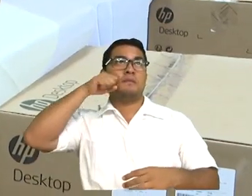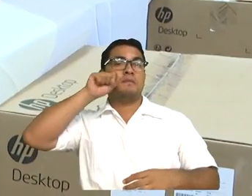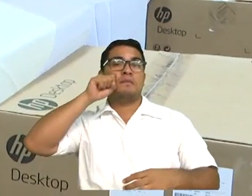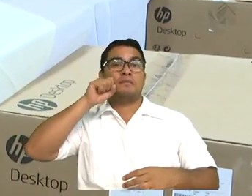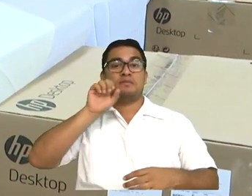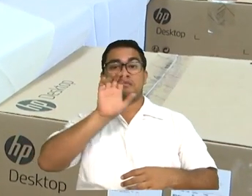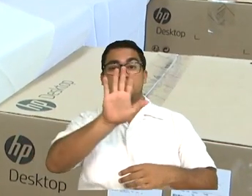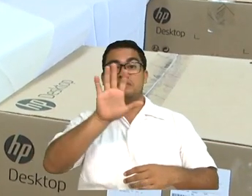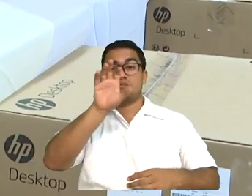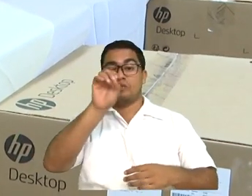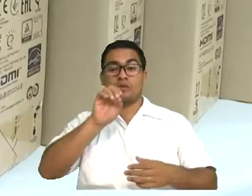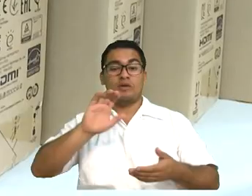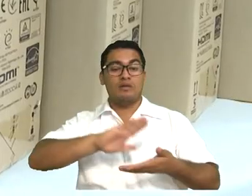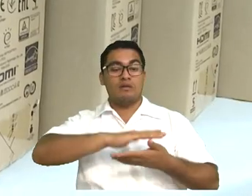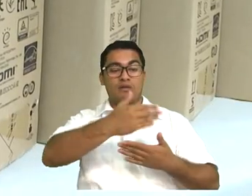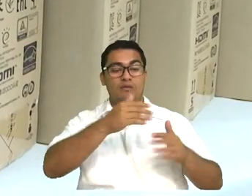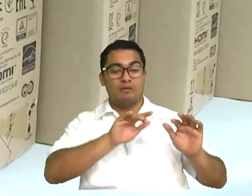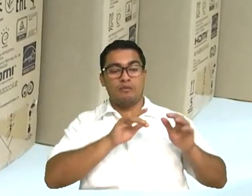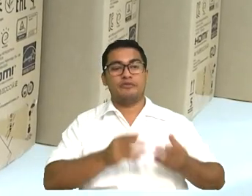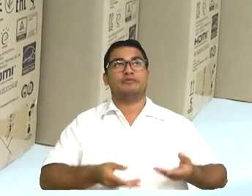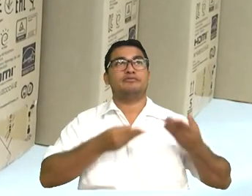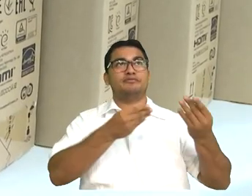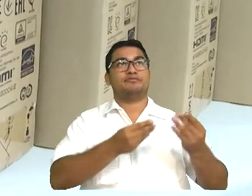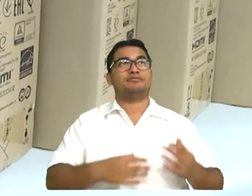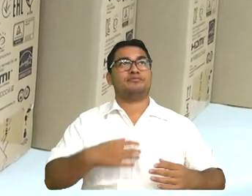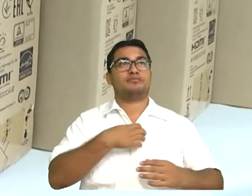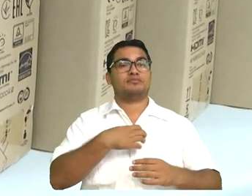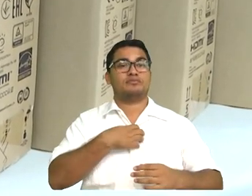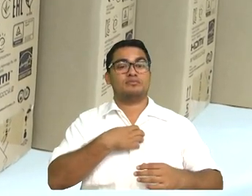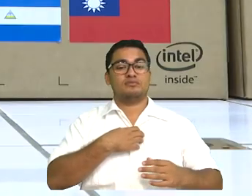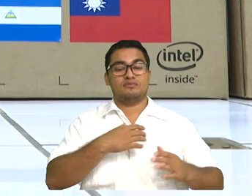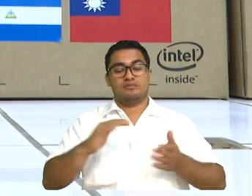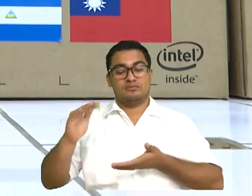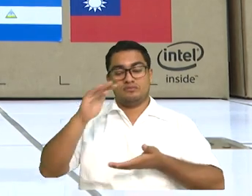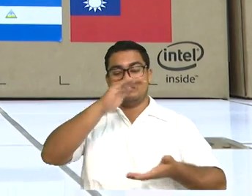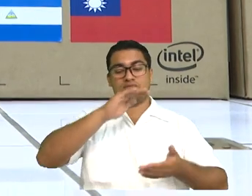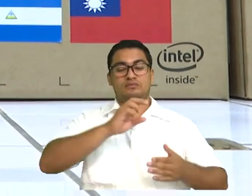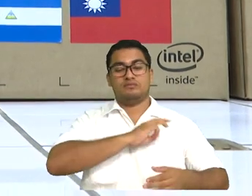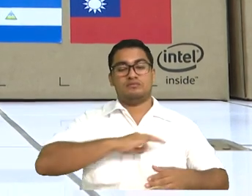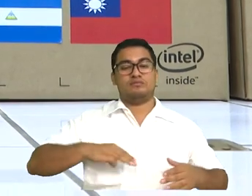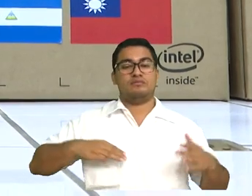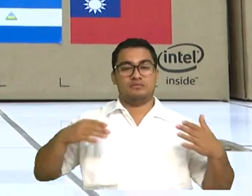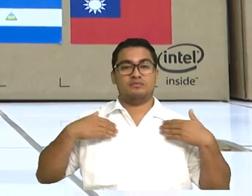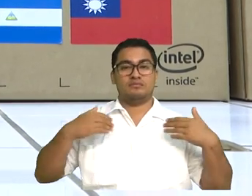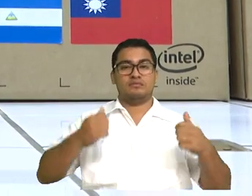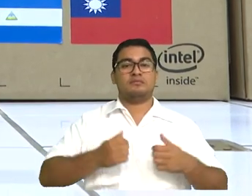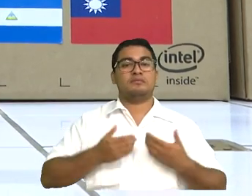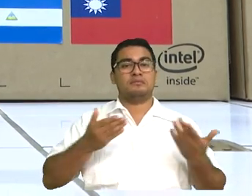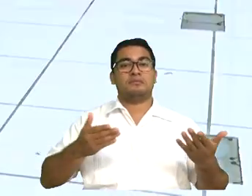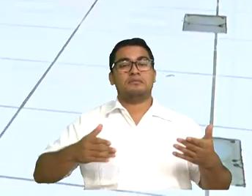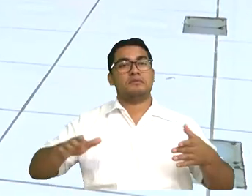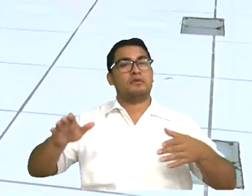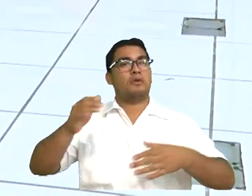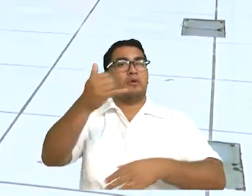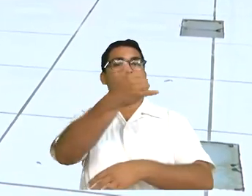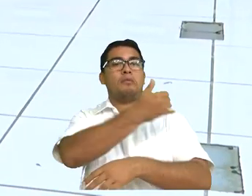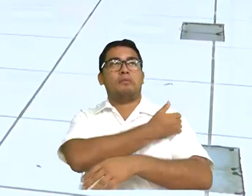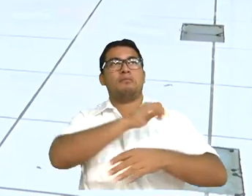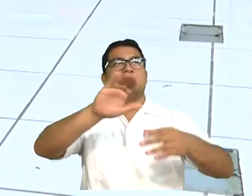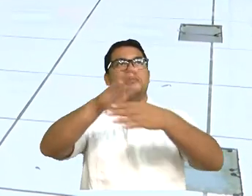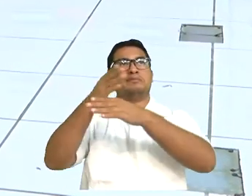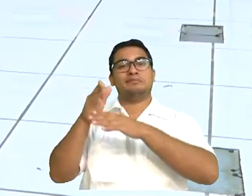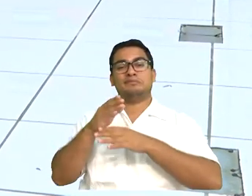de 50 computadores con su respectiva batería al Ministerio de Salud, las que serán utilizadas en varios hospitales y centros de